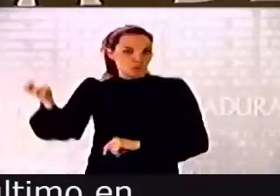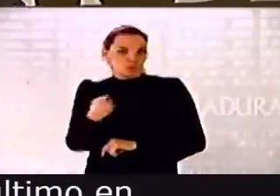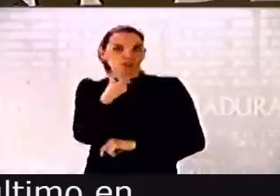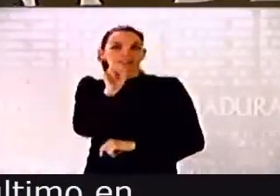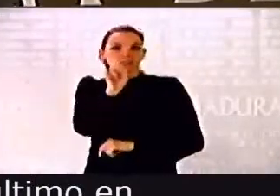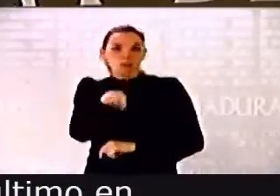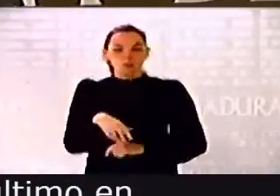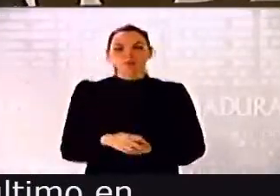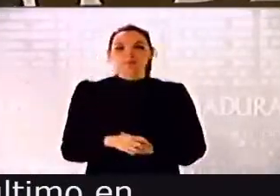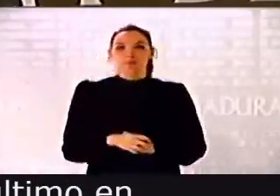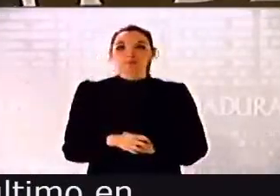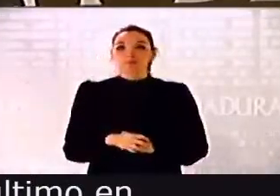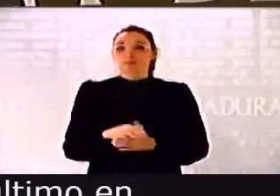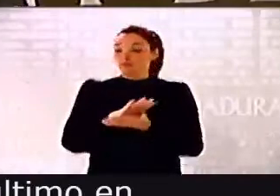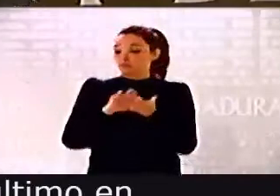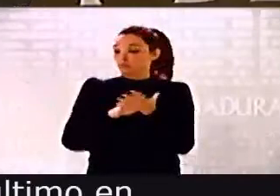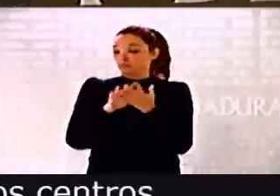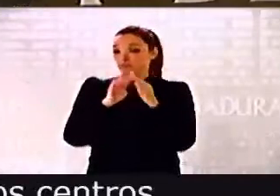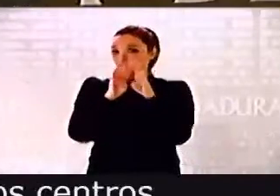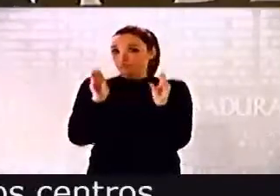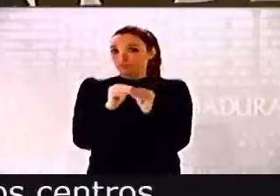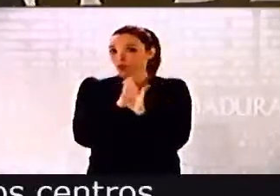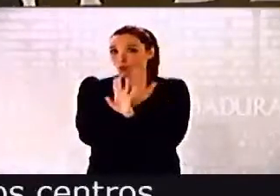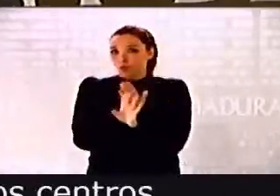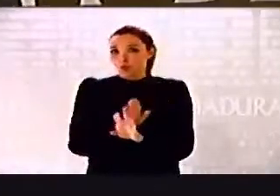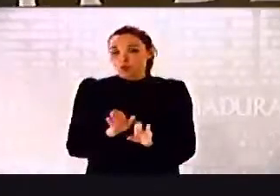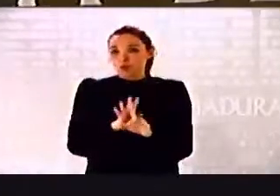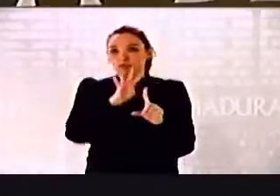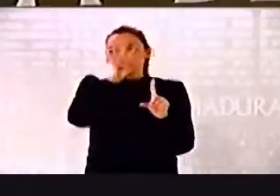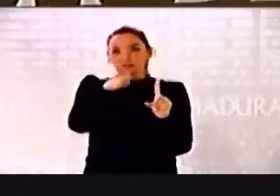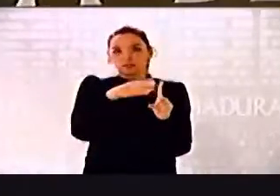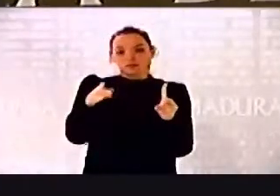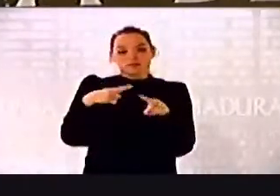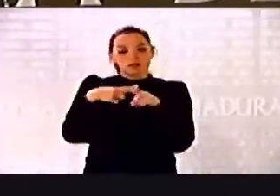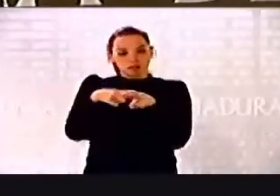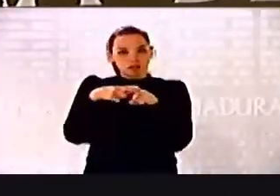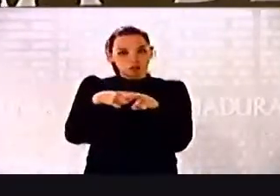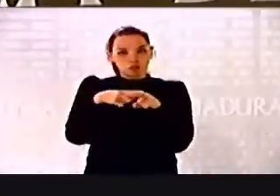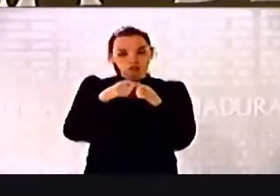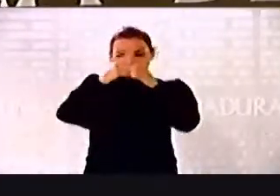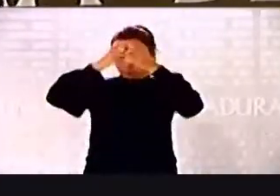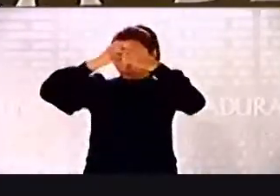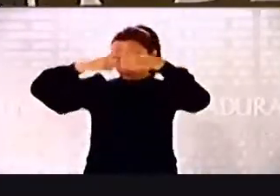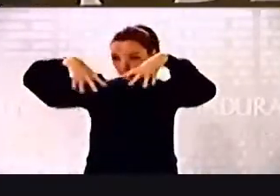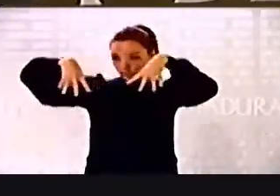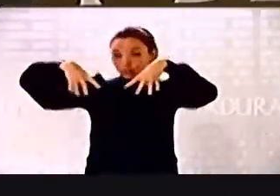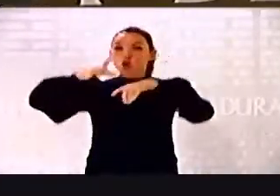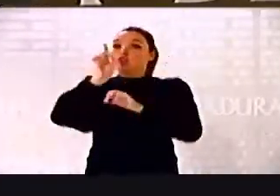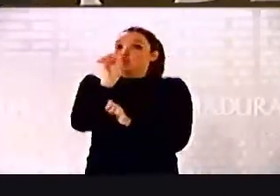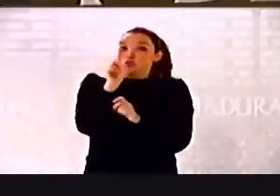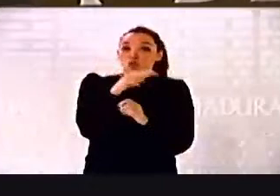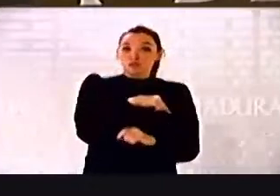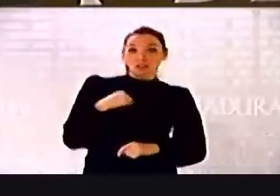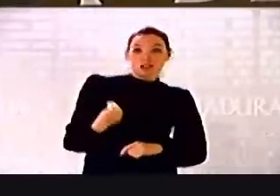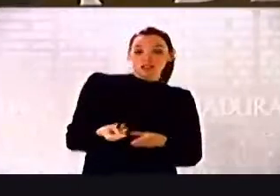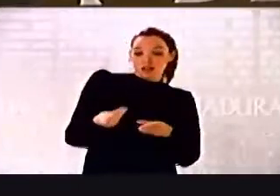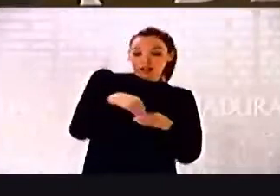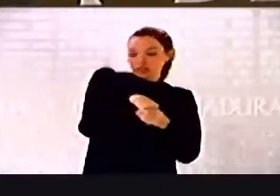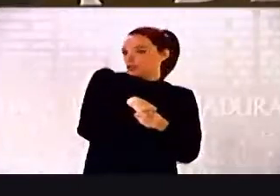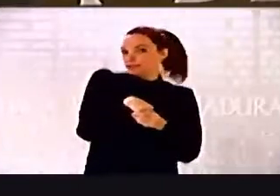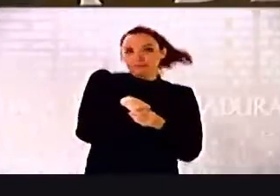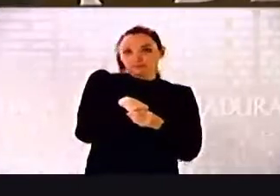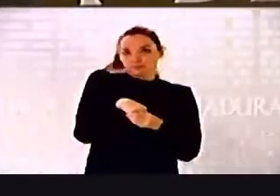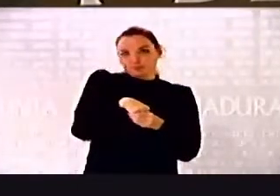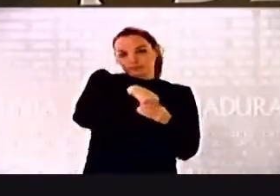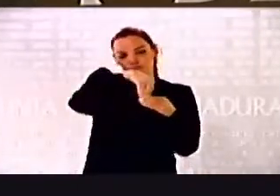Les voy a terminar con un desglose donde no solo va a estar incluido sanidad, para que